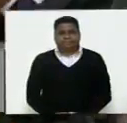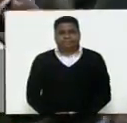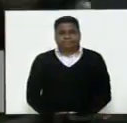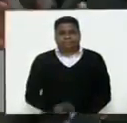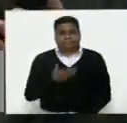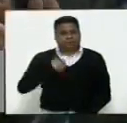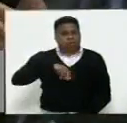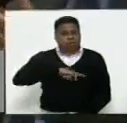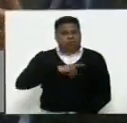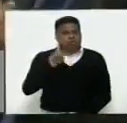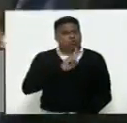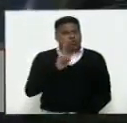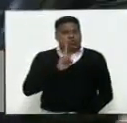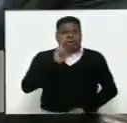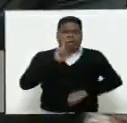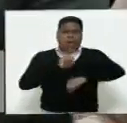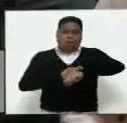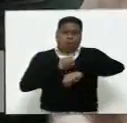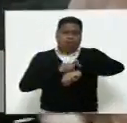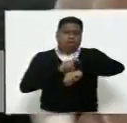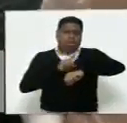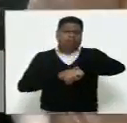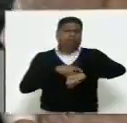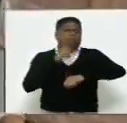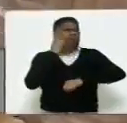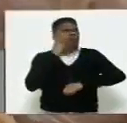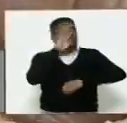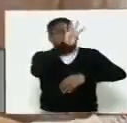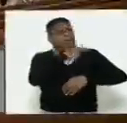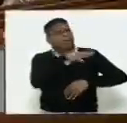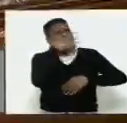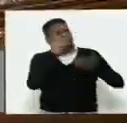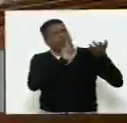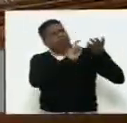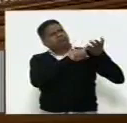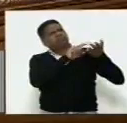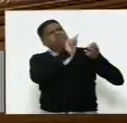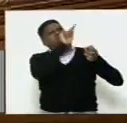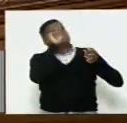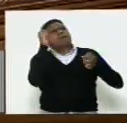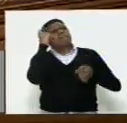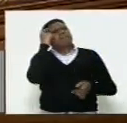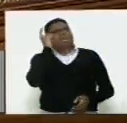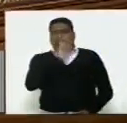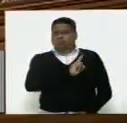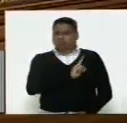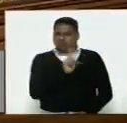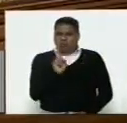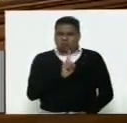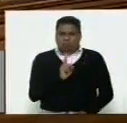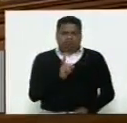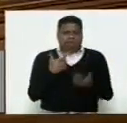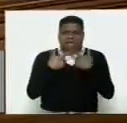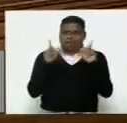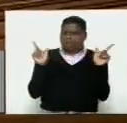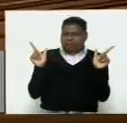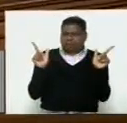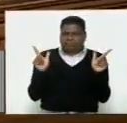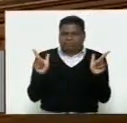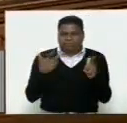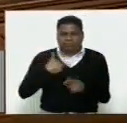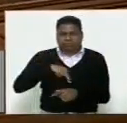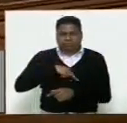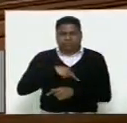Nosotras no tenemos horario, estamos 100% comprometidas con las gestantes, con las